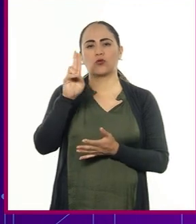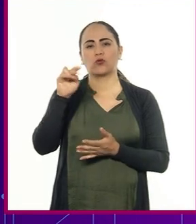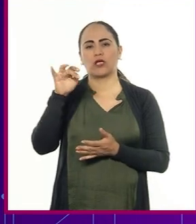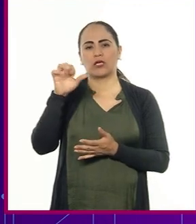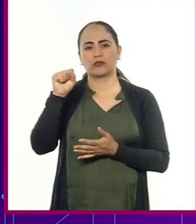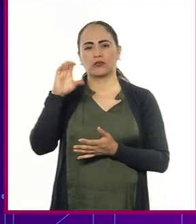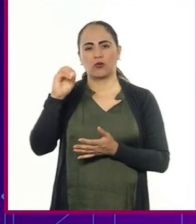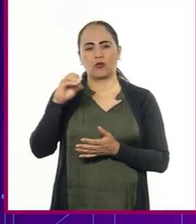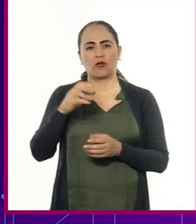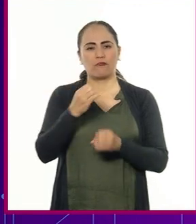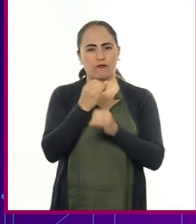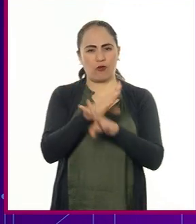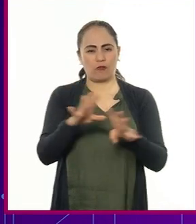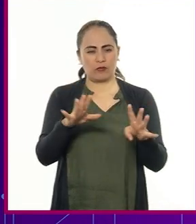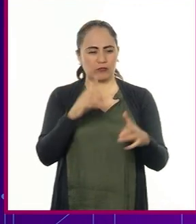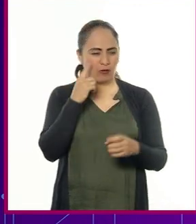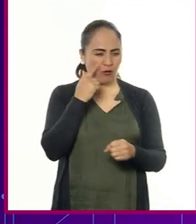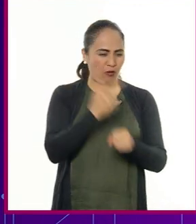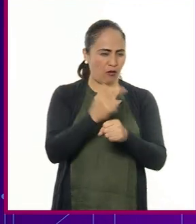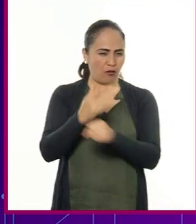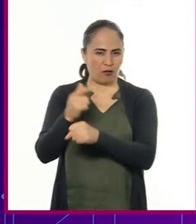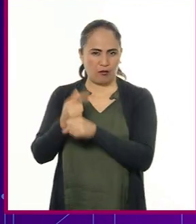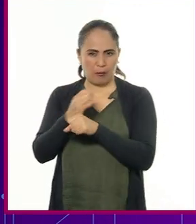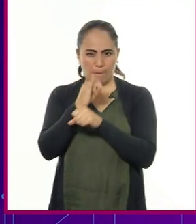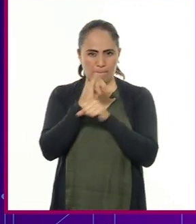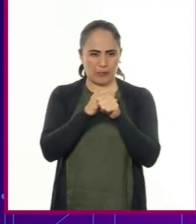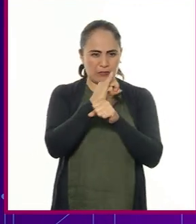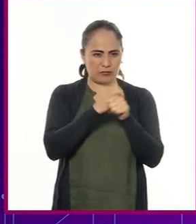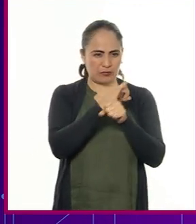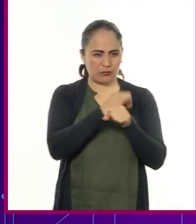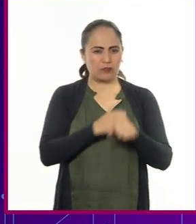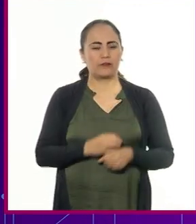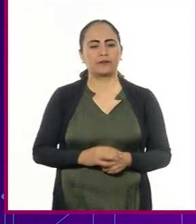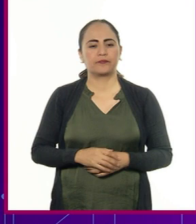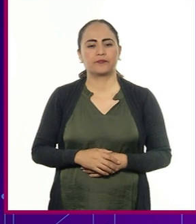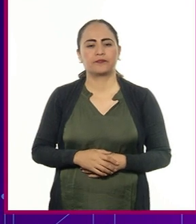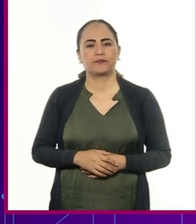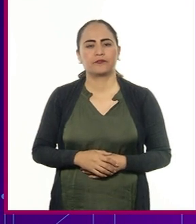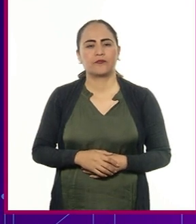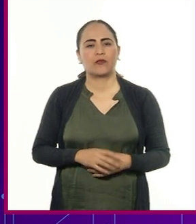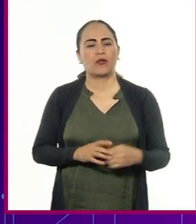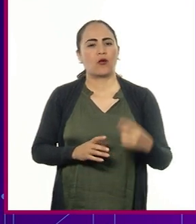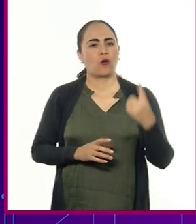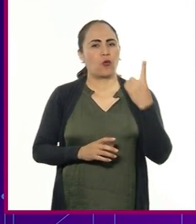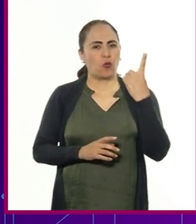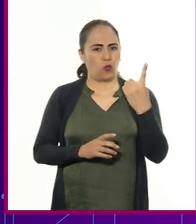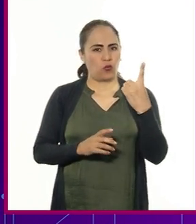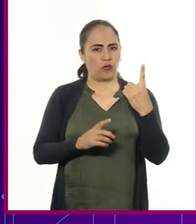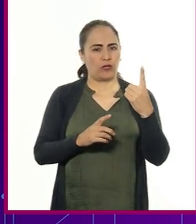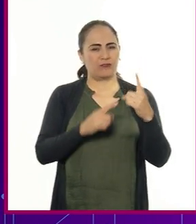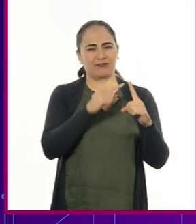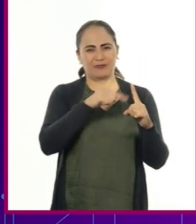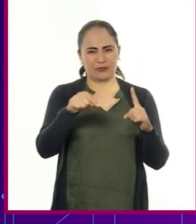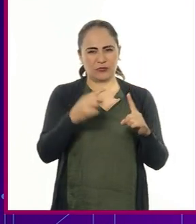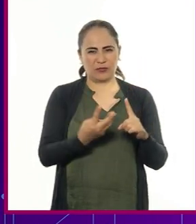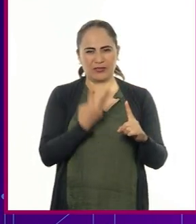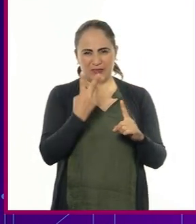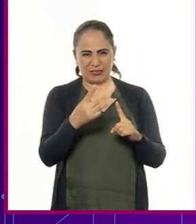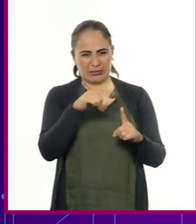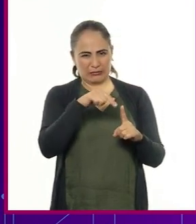la siguiente información: la tercera parte de los jóvenes del mundo sufre acoso en la